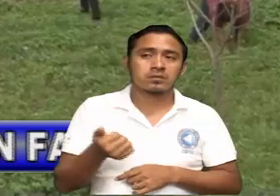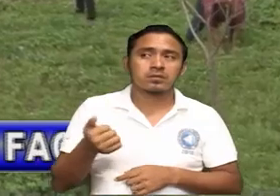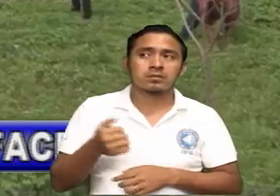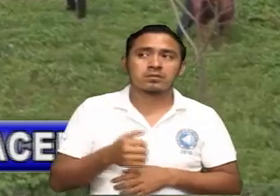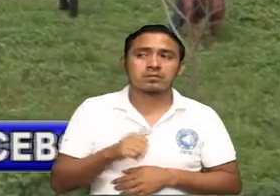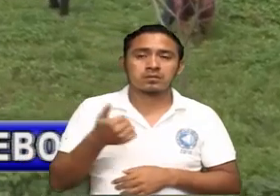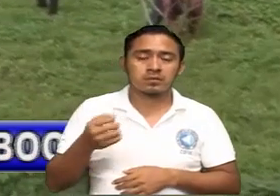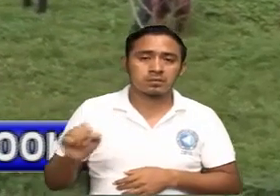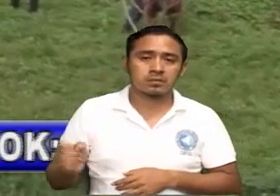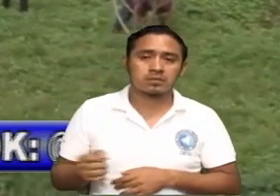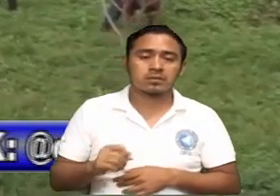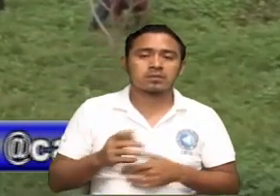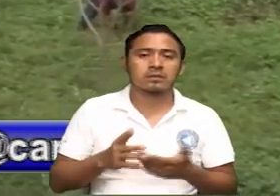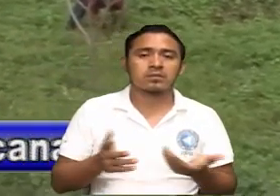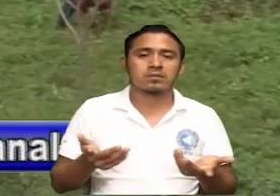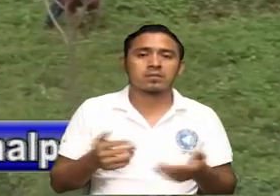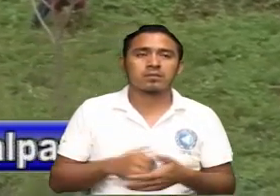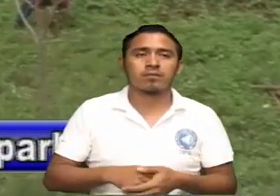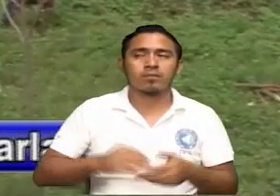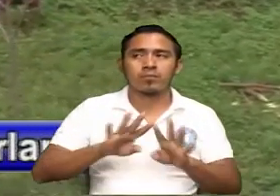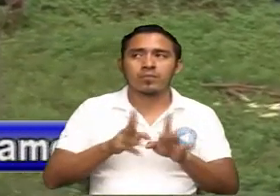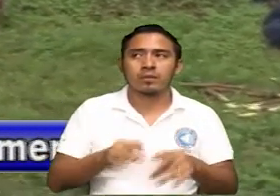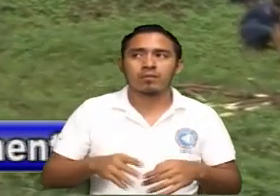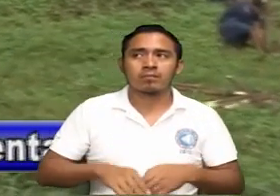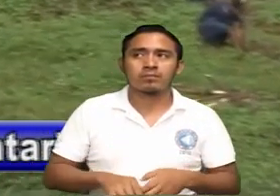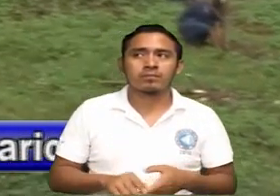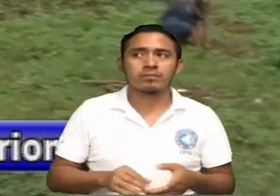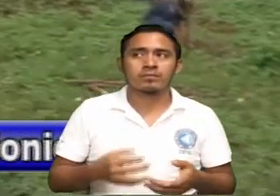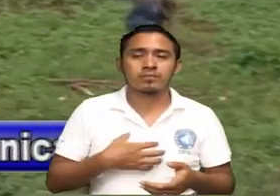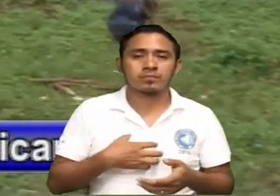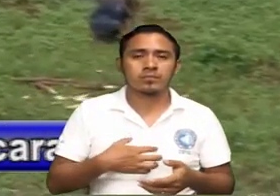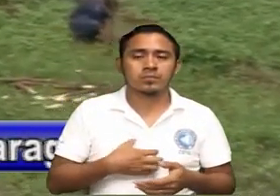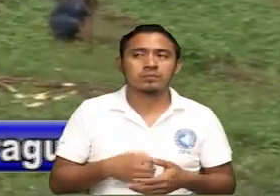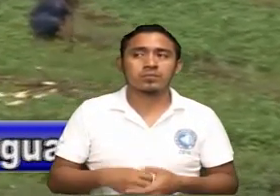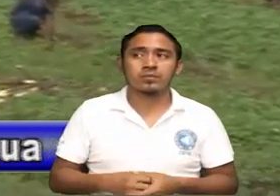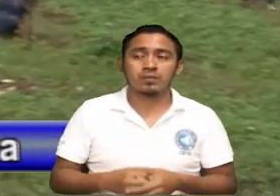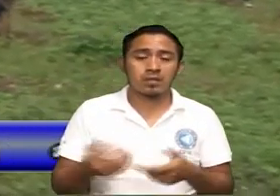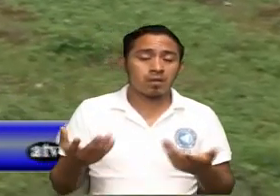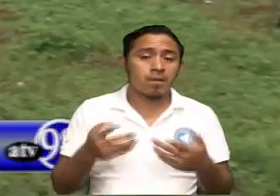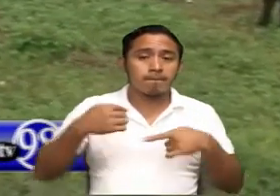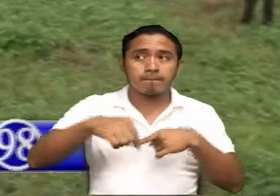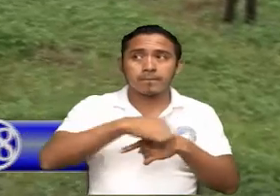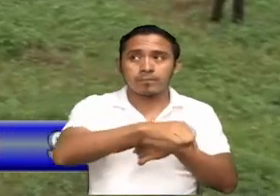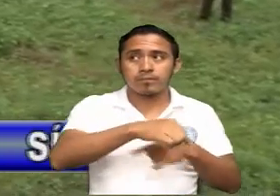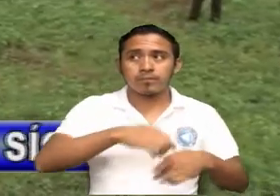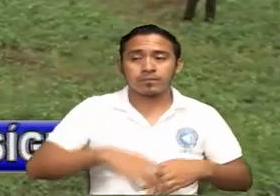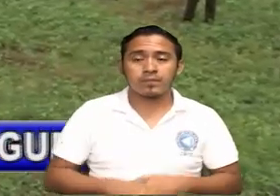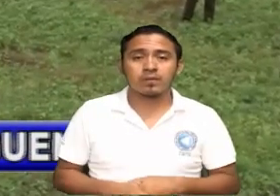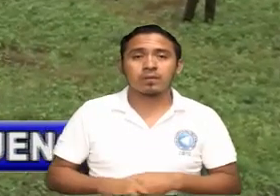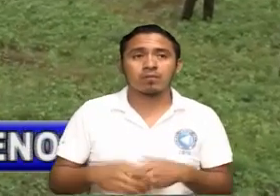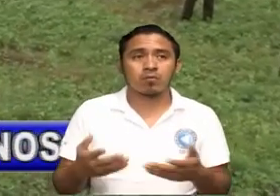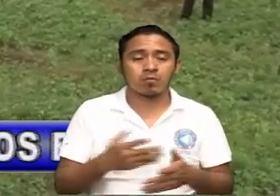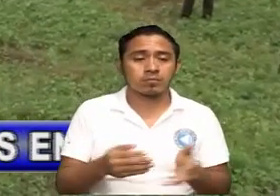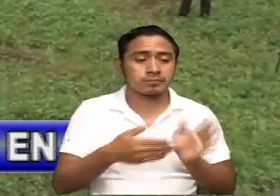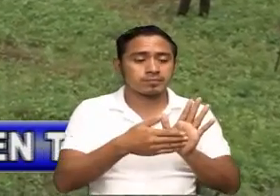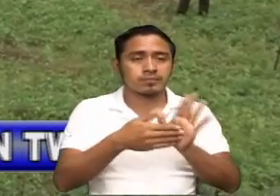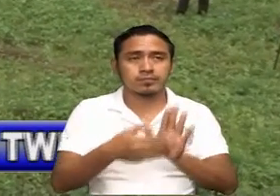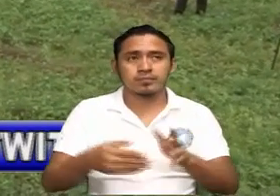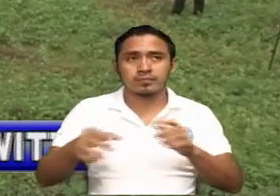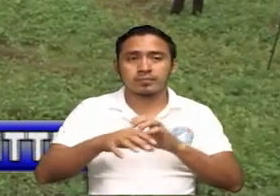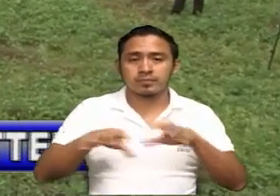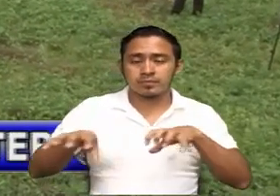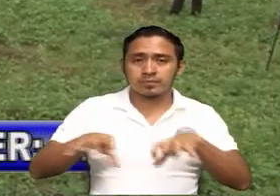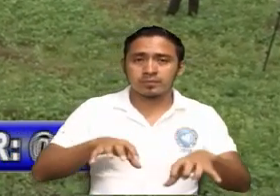610 mujeres y 622 hombres. Realizamos igual a nivel municipal 5 lanzamientos de la Cruzada Nacional